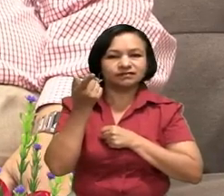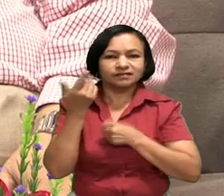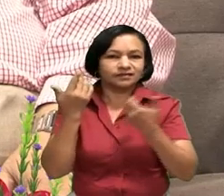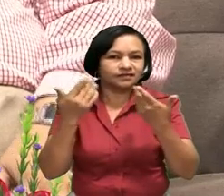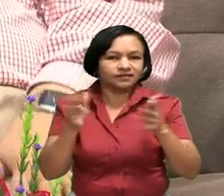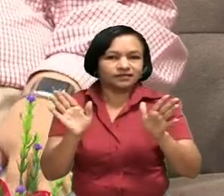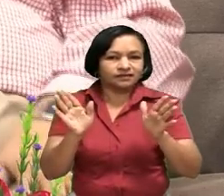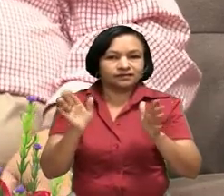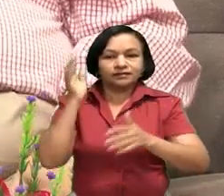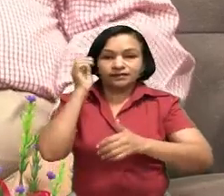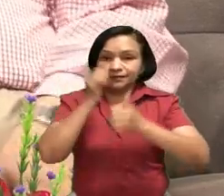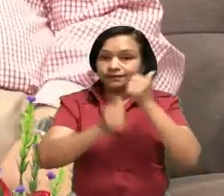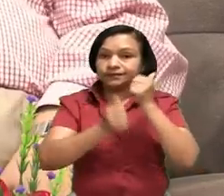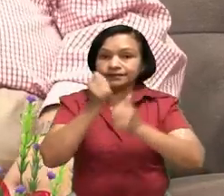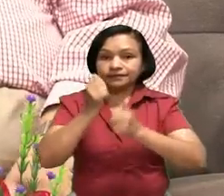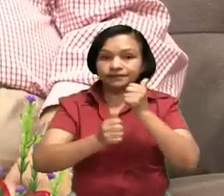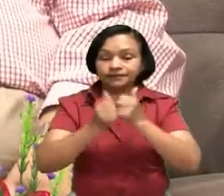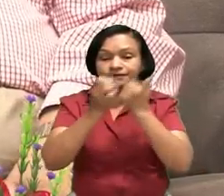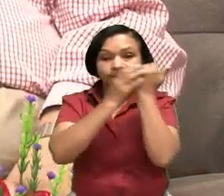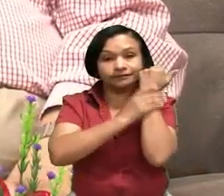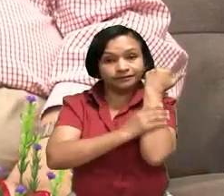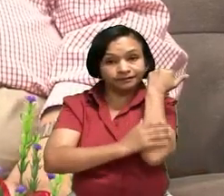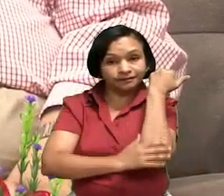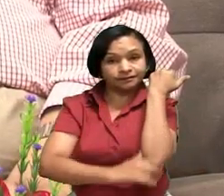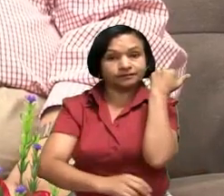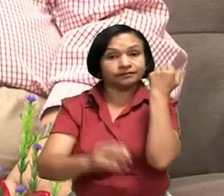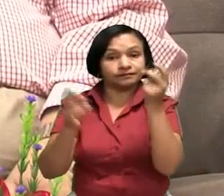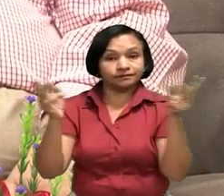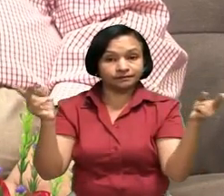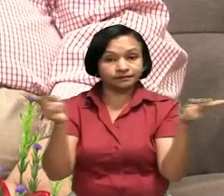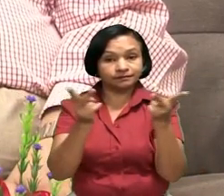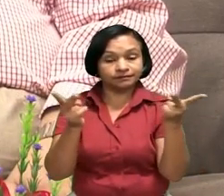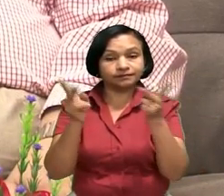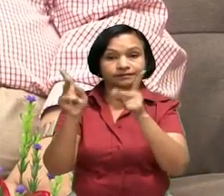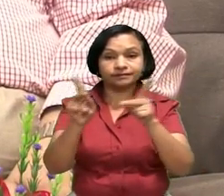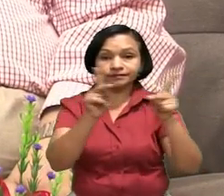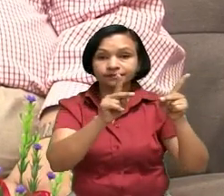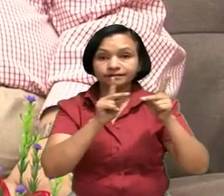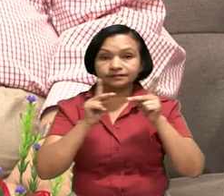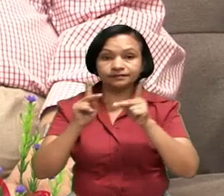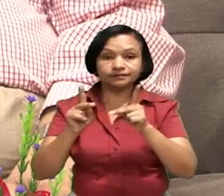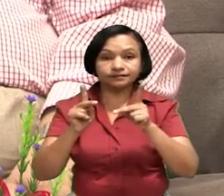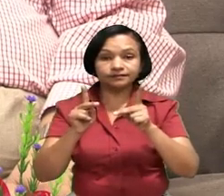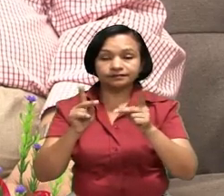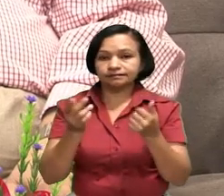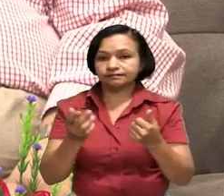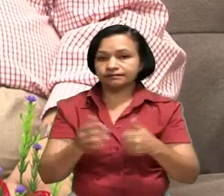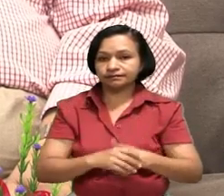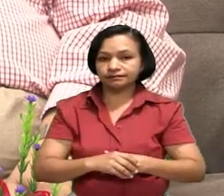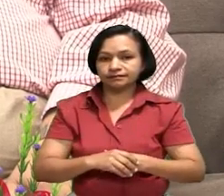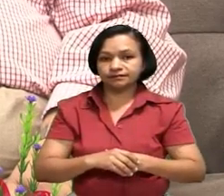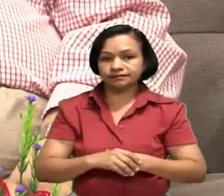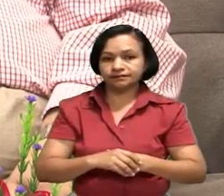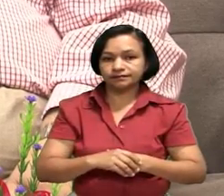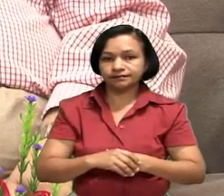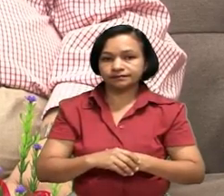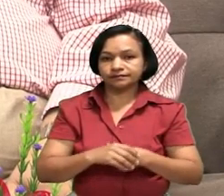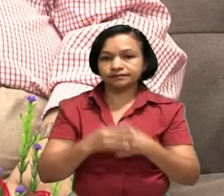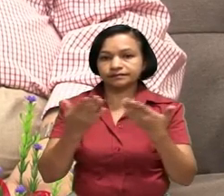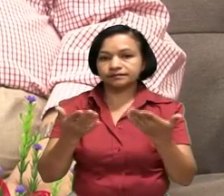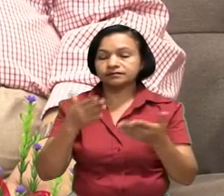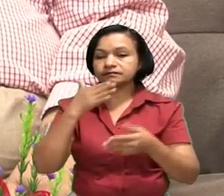pero ese problema de pobreza a la que se someten es esclavizante mente es una situación